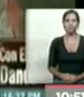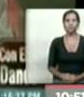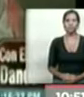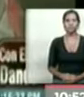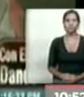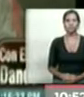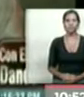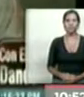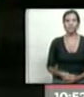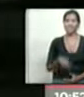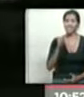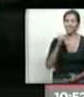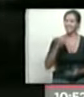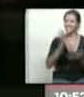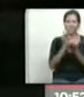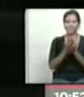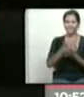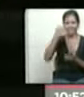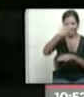TV Pueblo siempre va a andar en la calle.